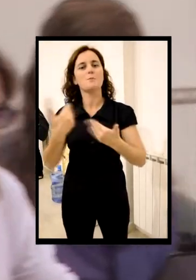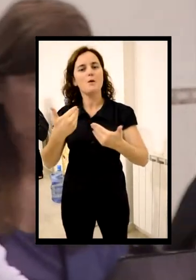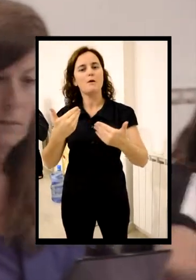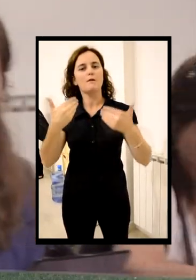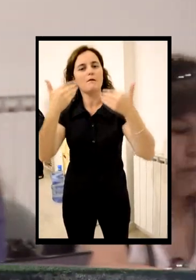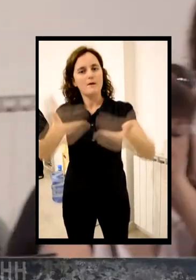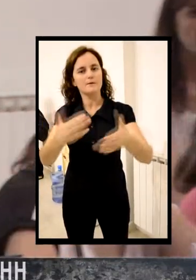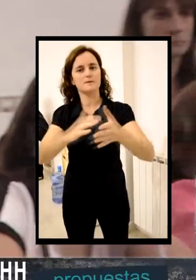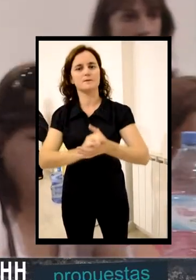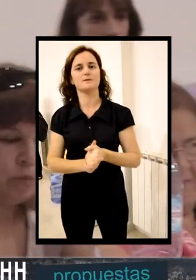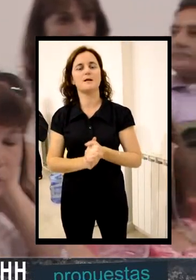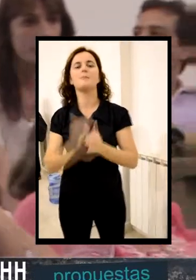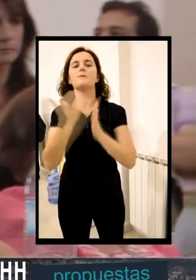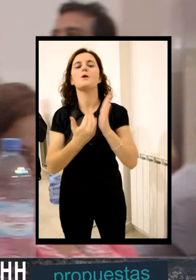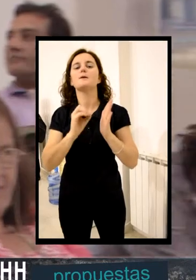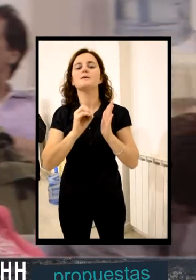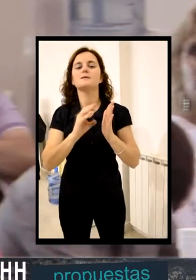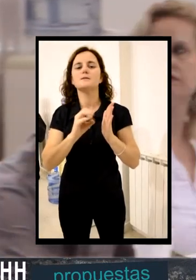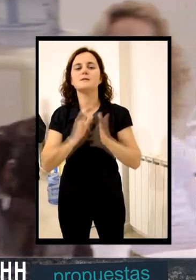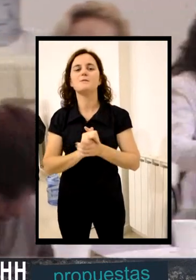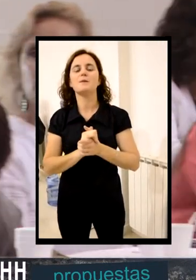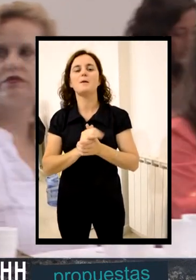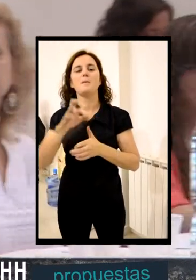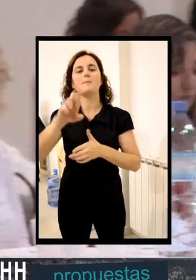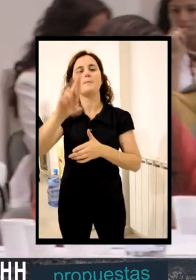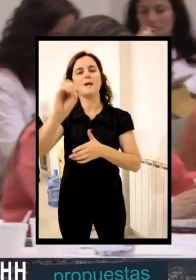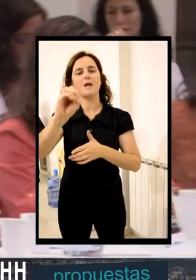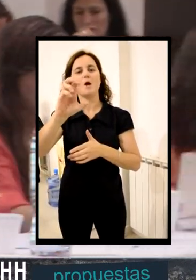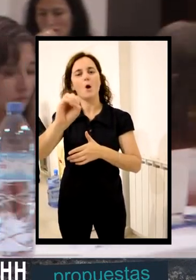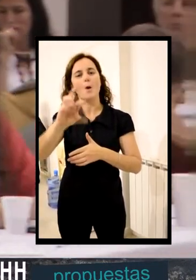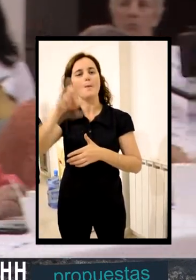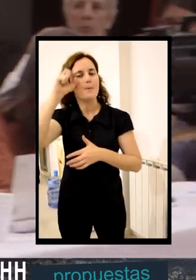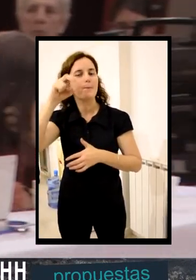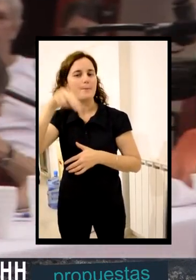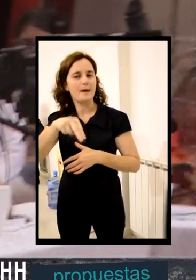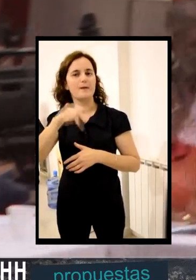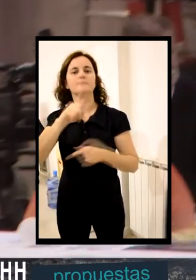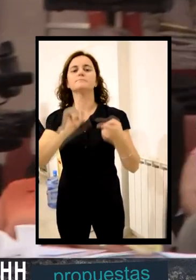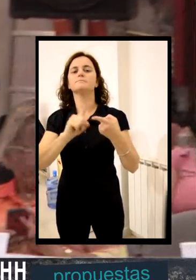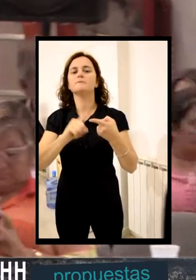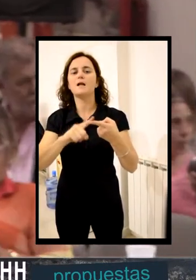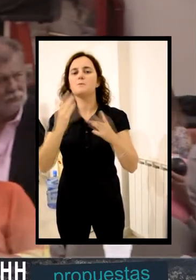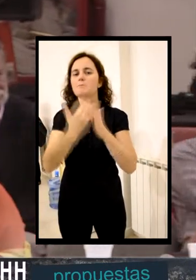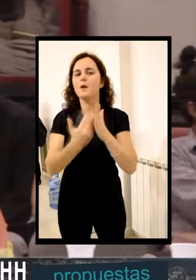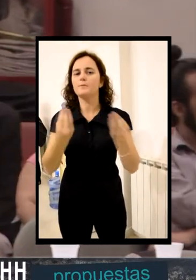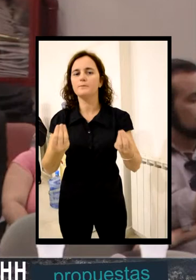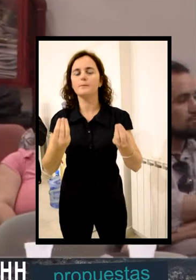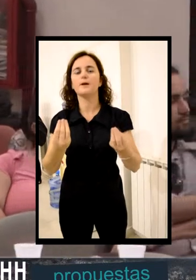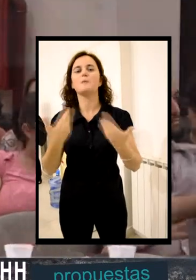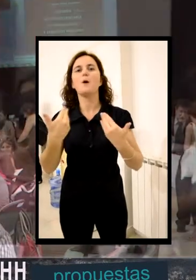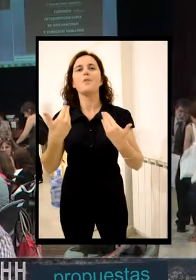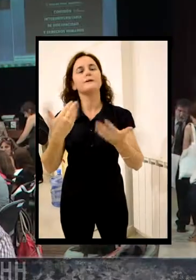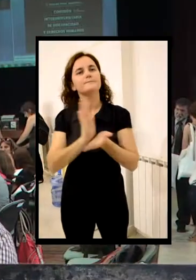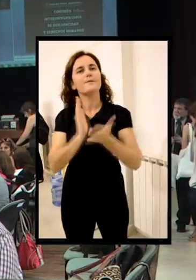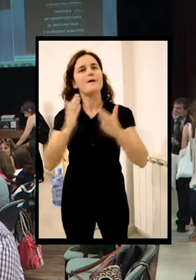en este sentido el programa se llama pre open y tiene que ver con justamente tratar de disminuir